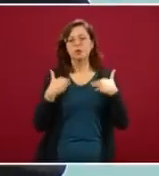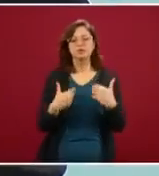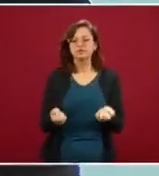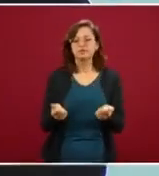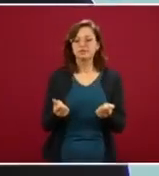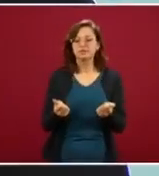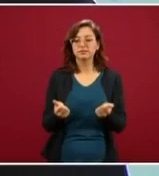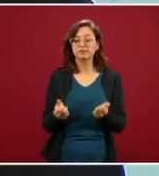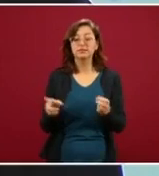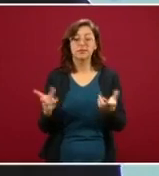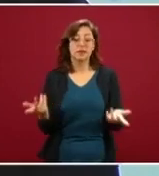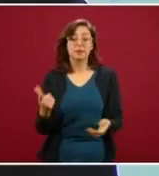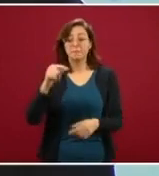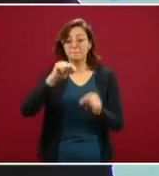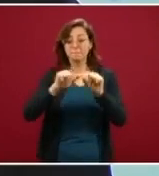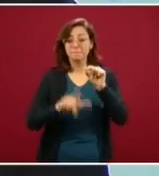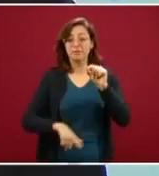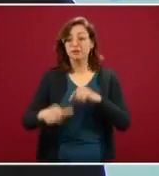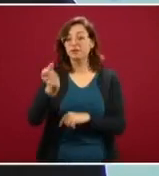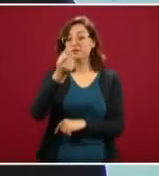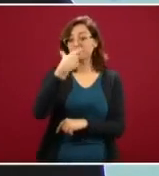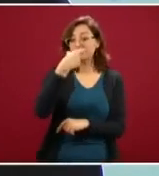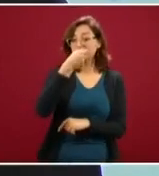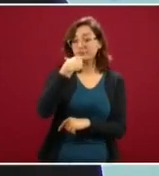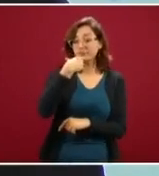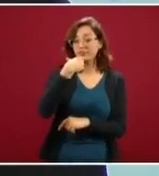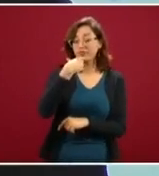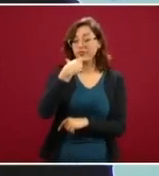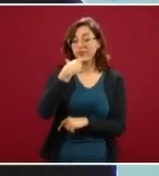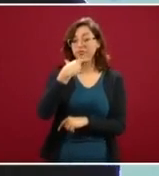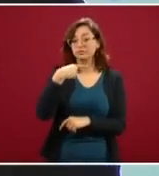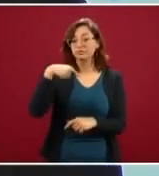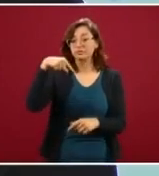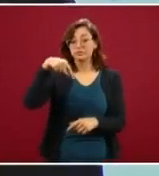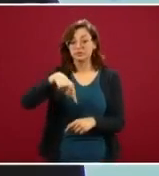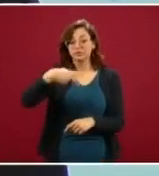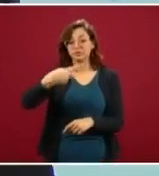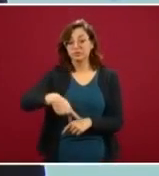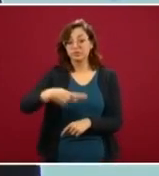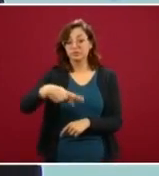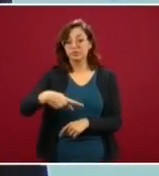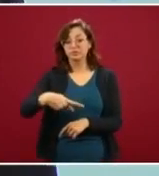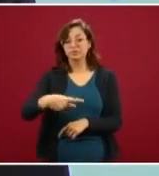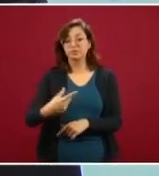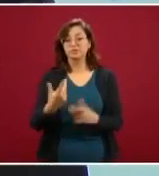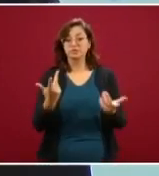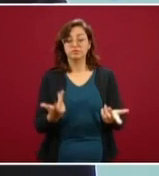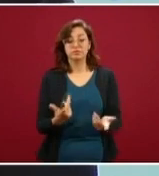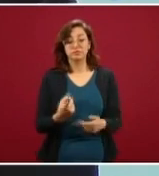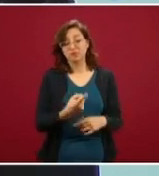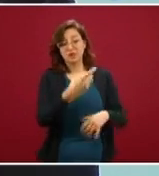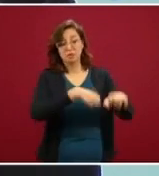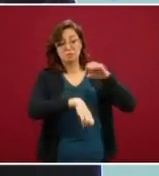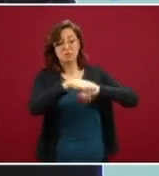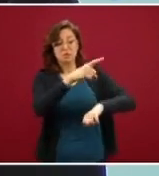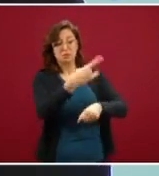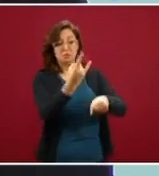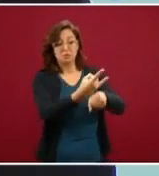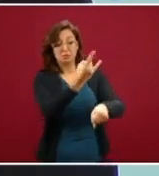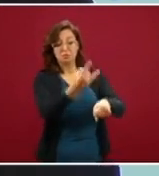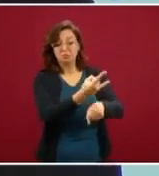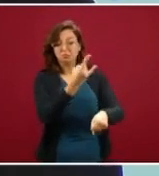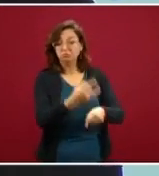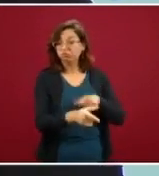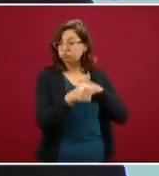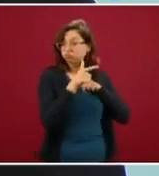los medicamentos en México no pueden estar de un proveedor que no sea competente. Todos